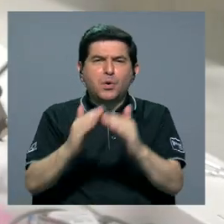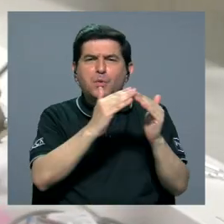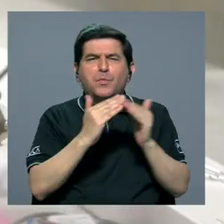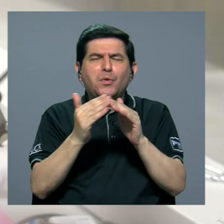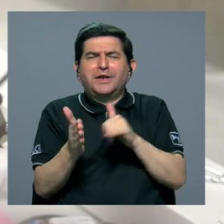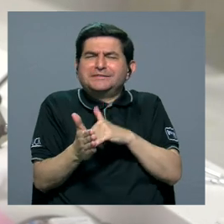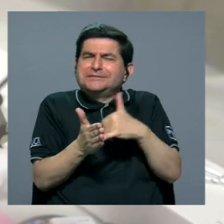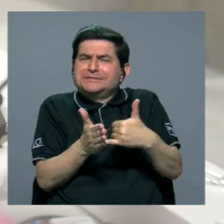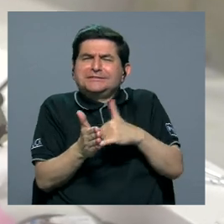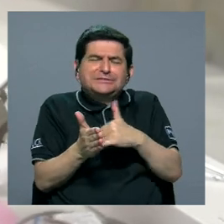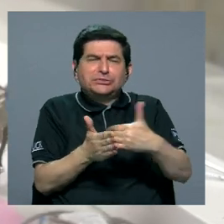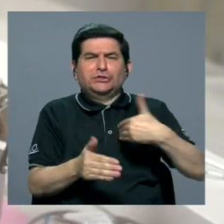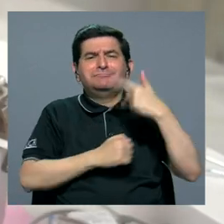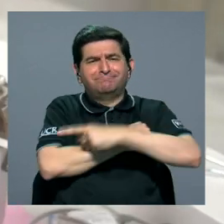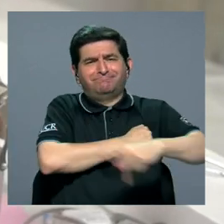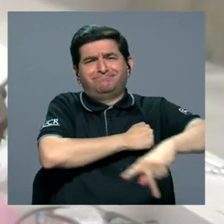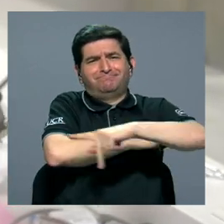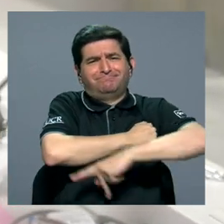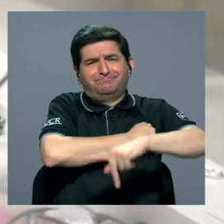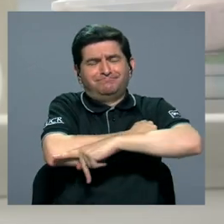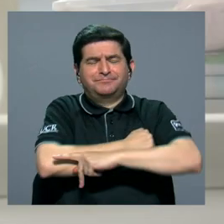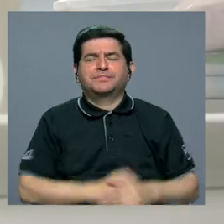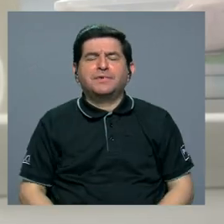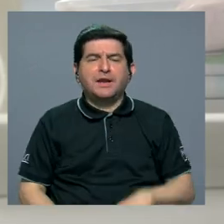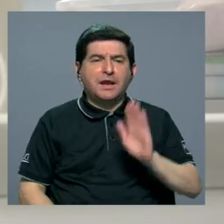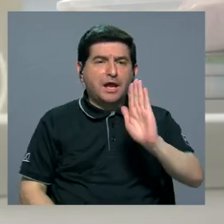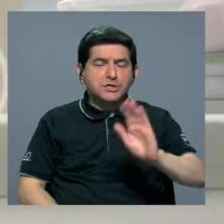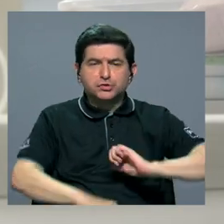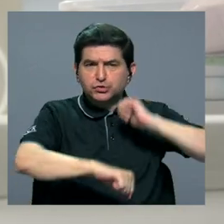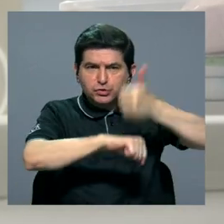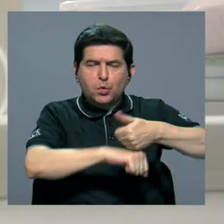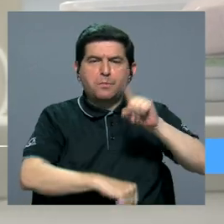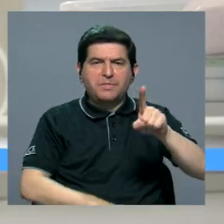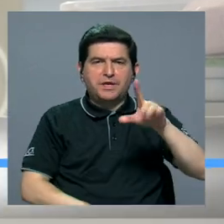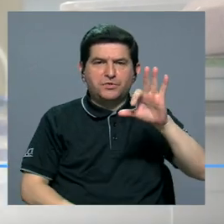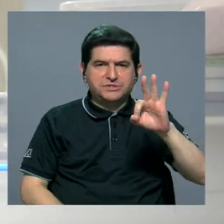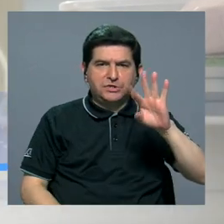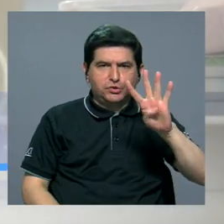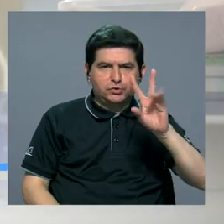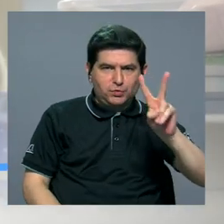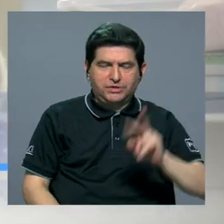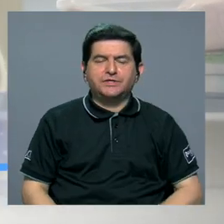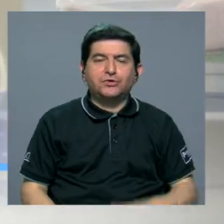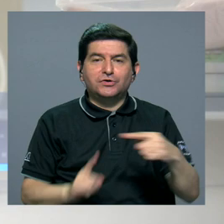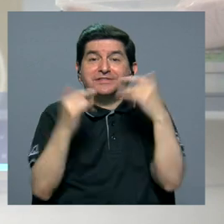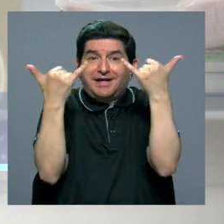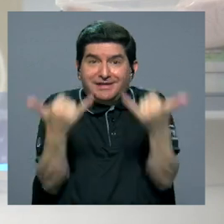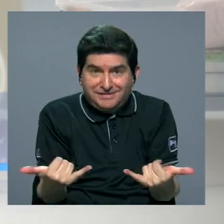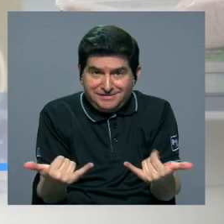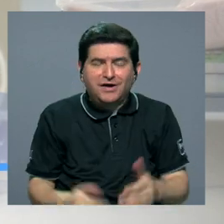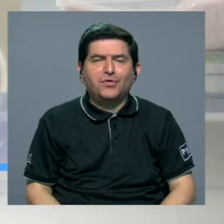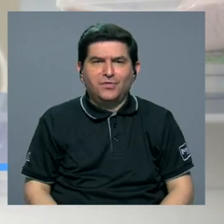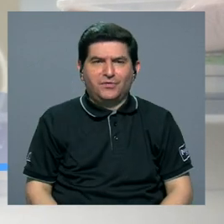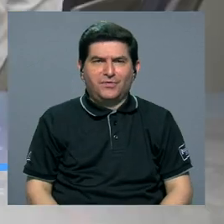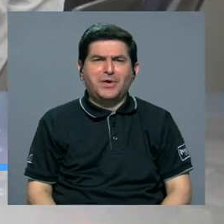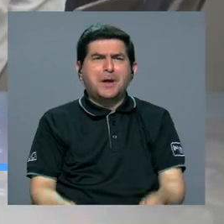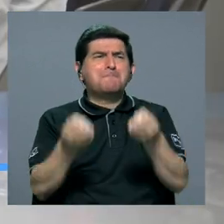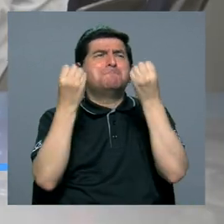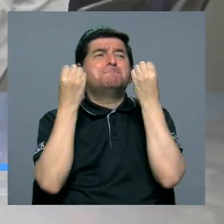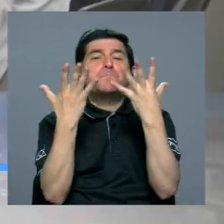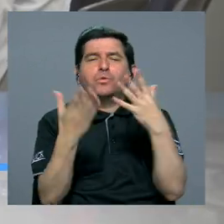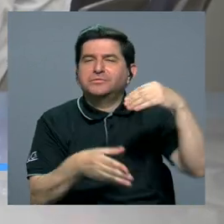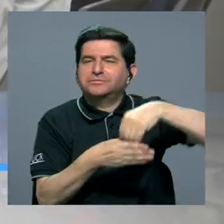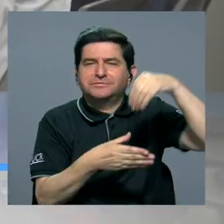las poblaciones más vulnerables que tiene el país. Desde su creación en 1942 hasta la fecha, han